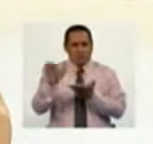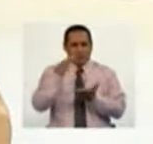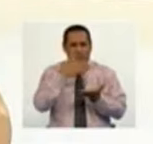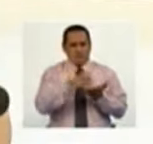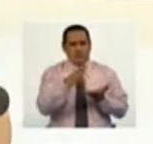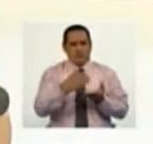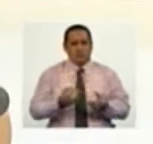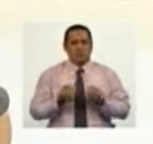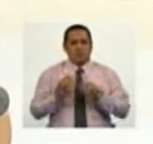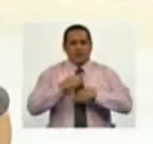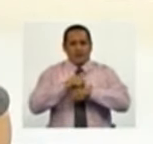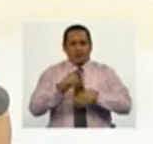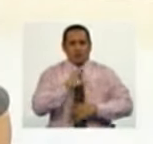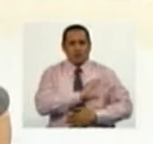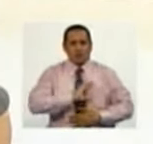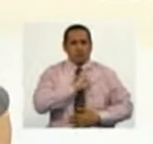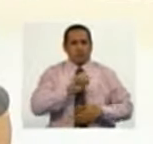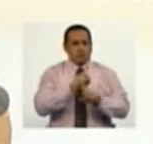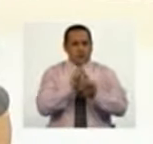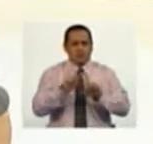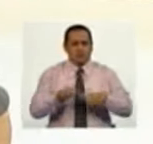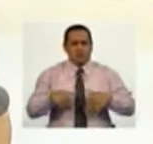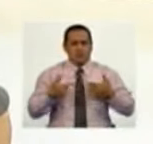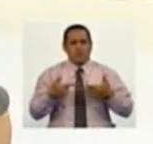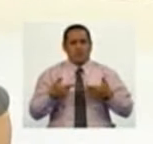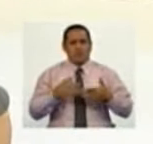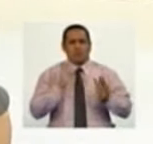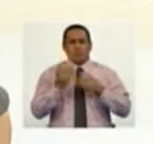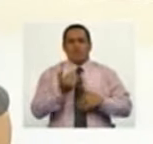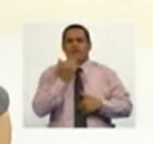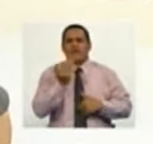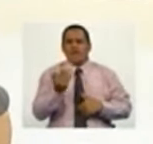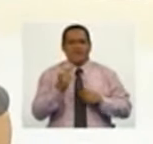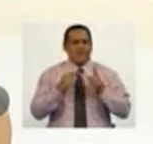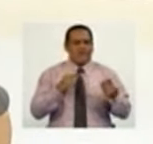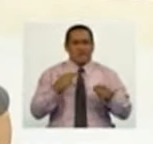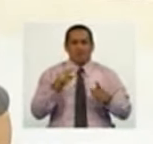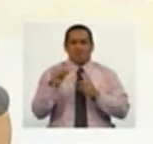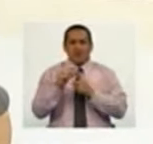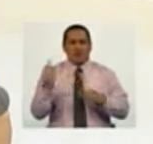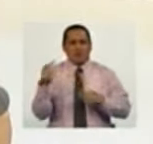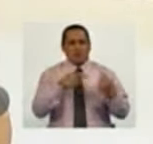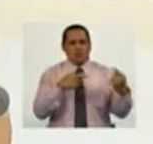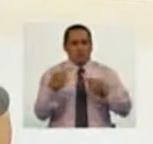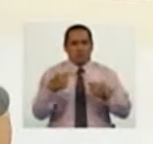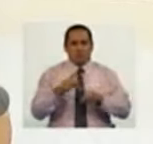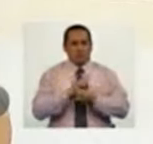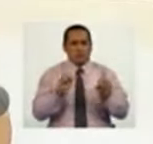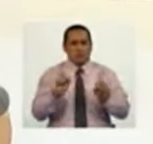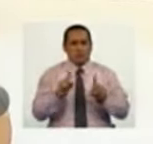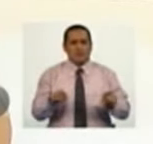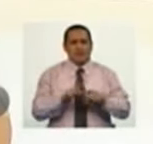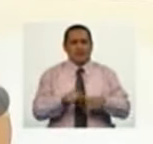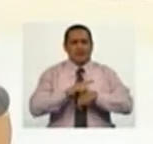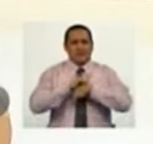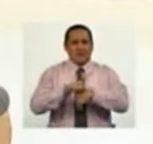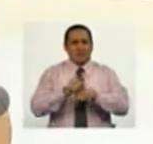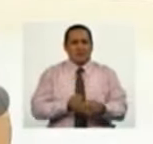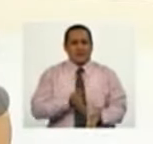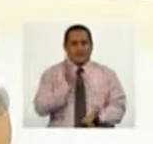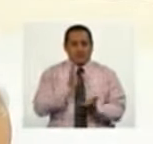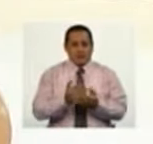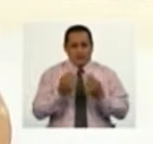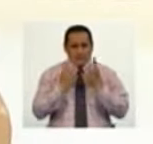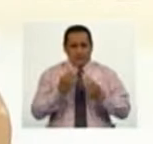¿no? Porque en ese tipo de conductas es irrelevante quién haya sido el que insultó primero o el que tiró la primera piedra. La falta